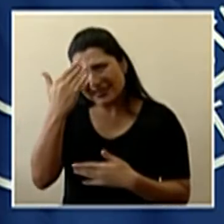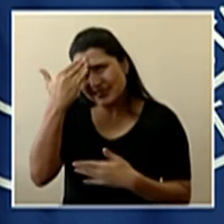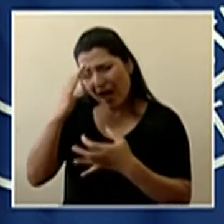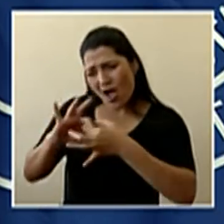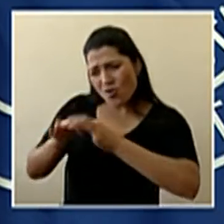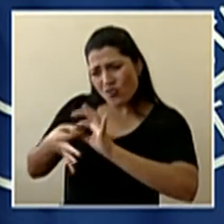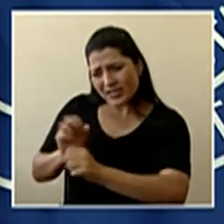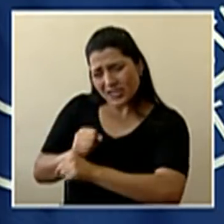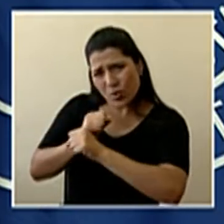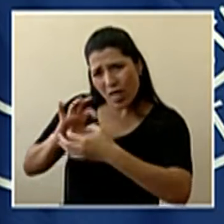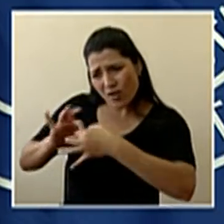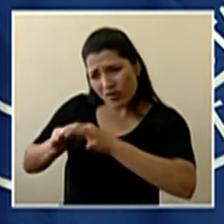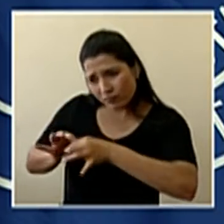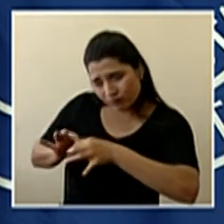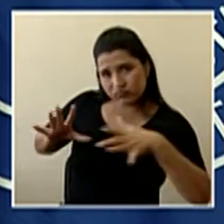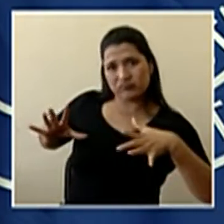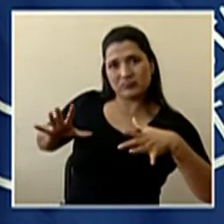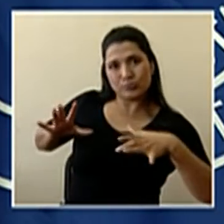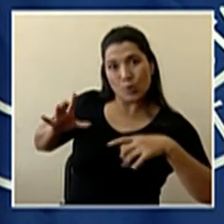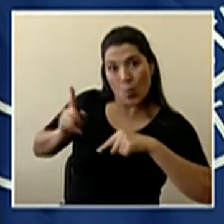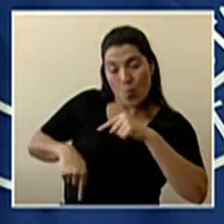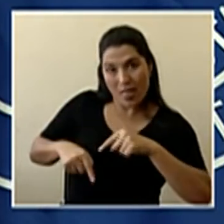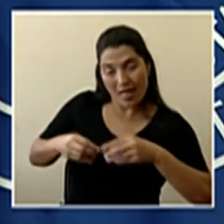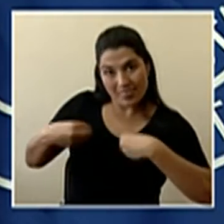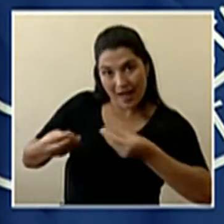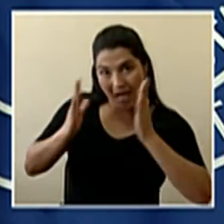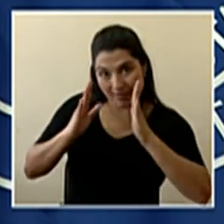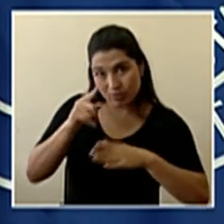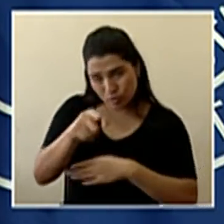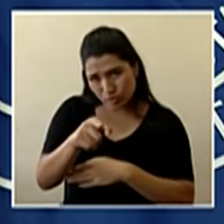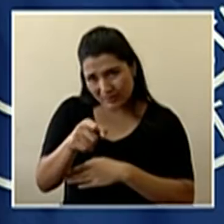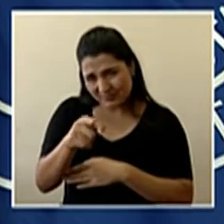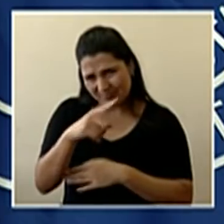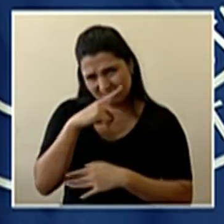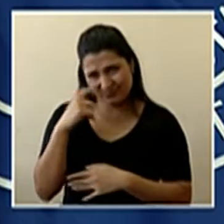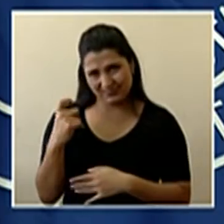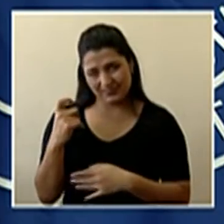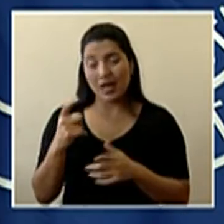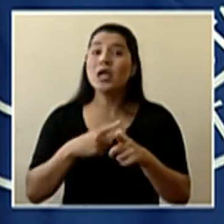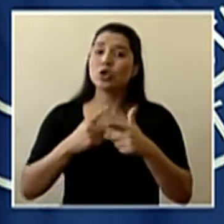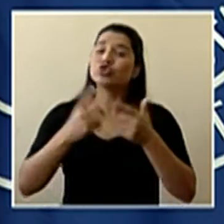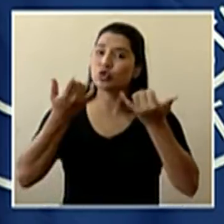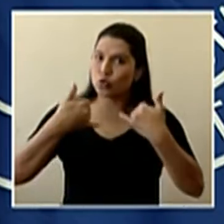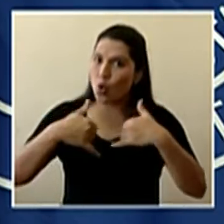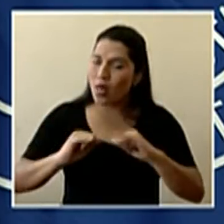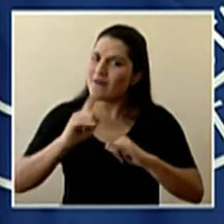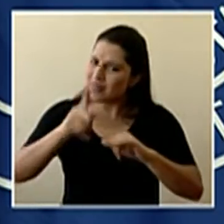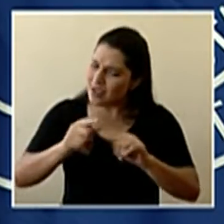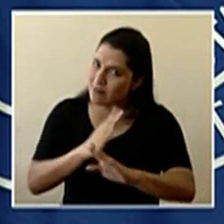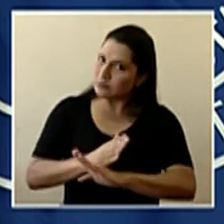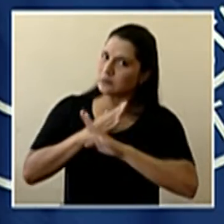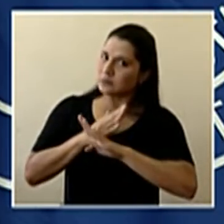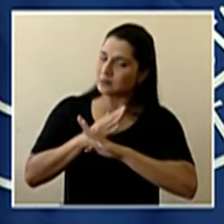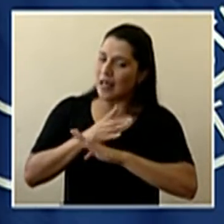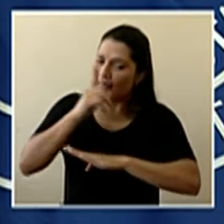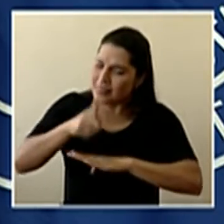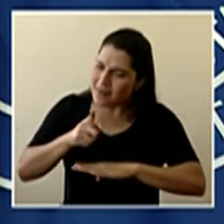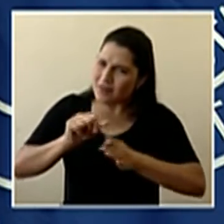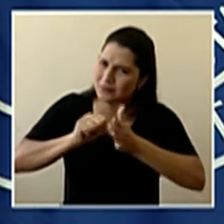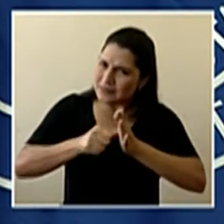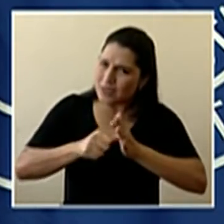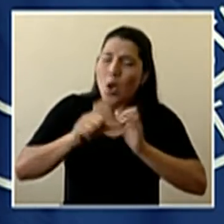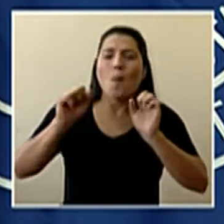hemos contado con ella se puede romper. Así que todavía tenemos que mantenernos, tenemos que insistir y vamos a